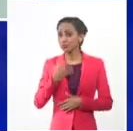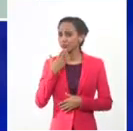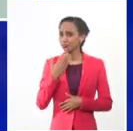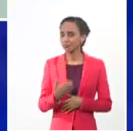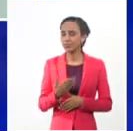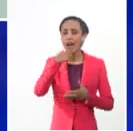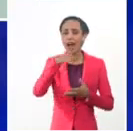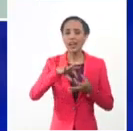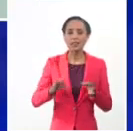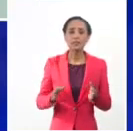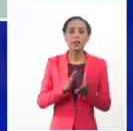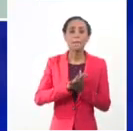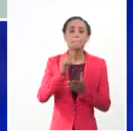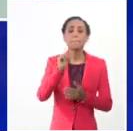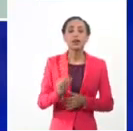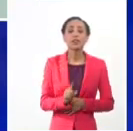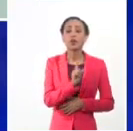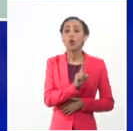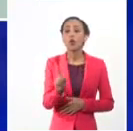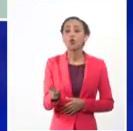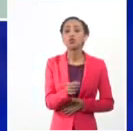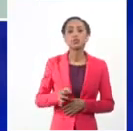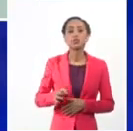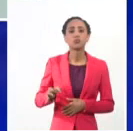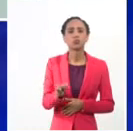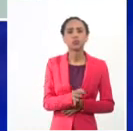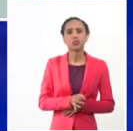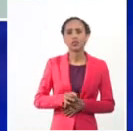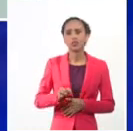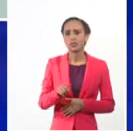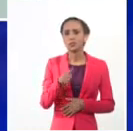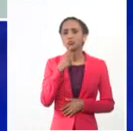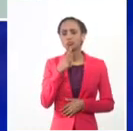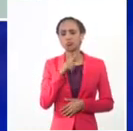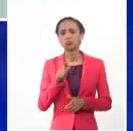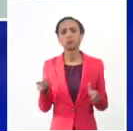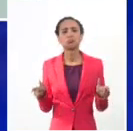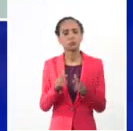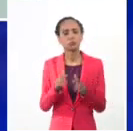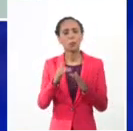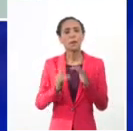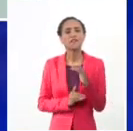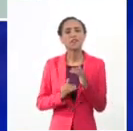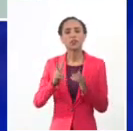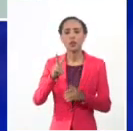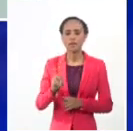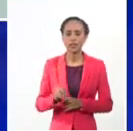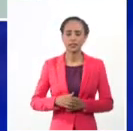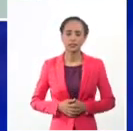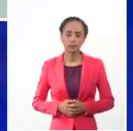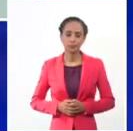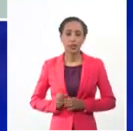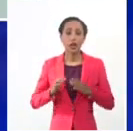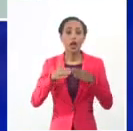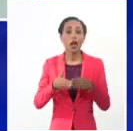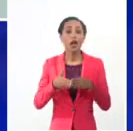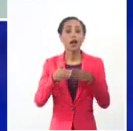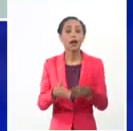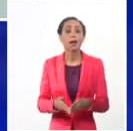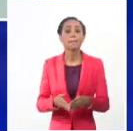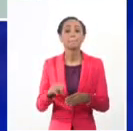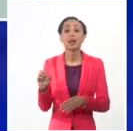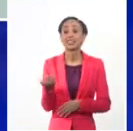Mayabeque, sus 11 municipios, pues con tasas inferiores a 20. Granma, 10 de los